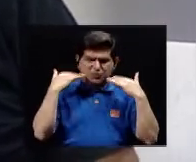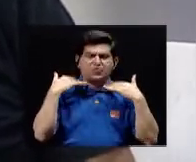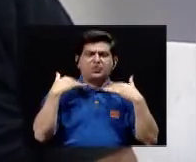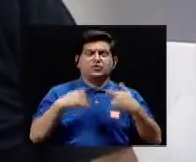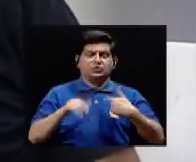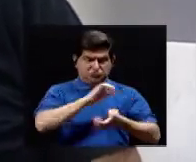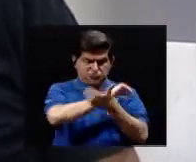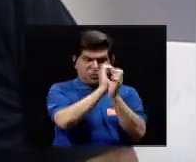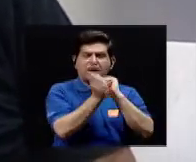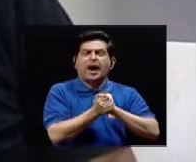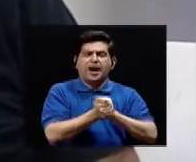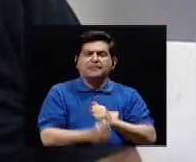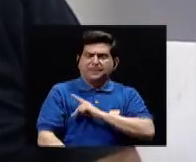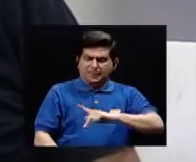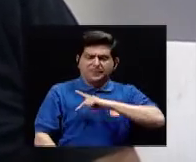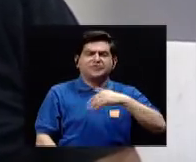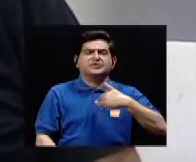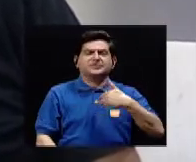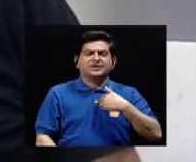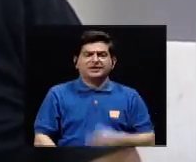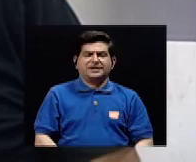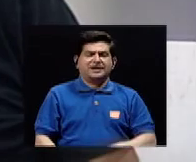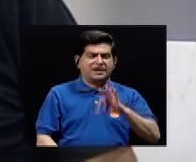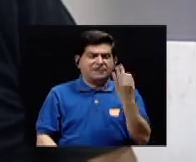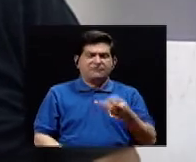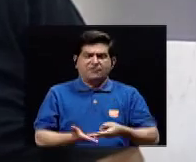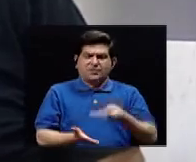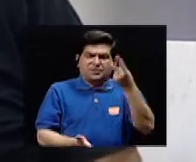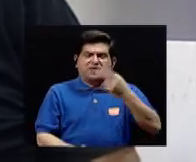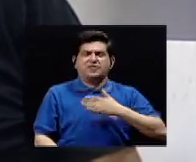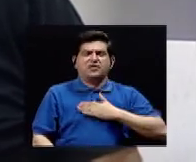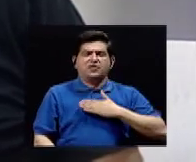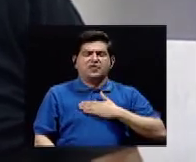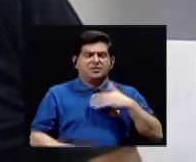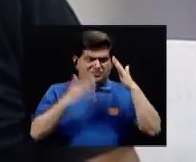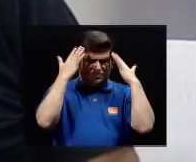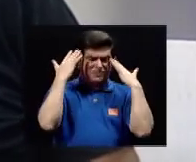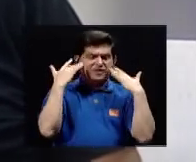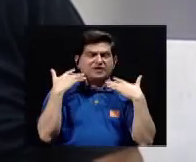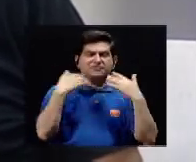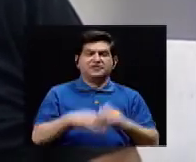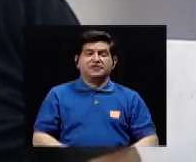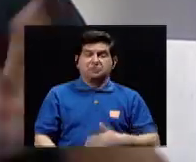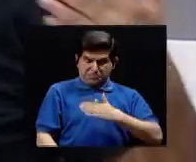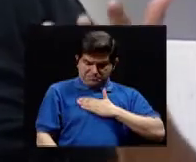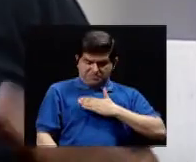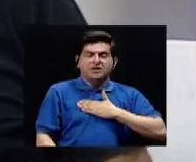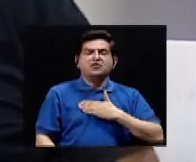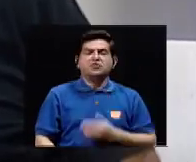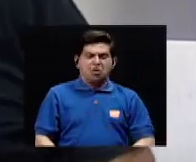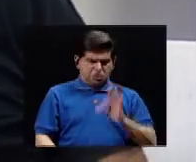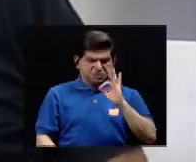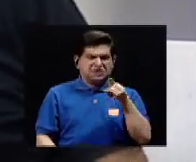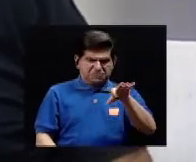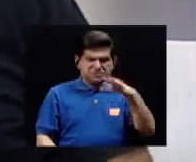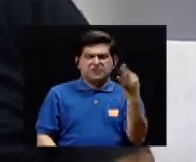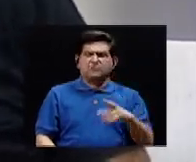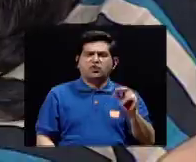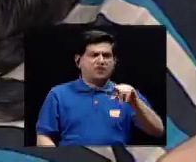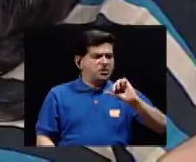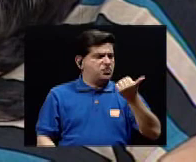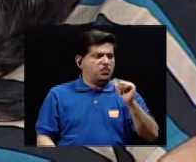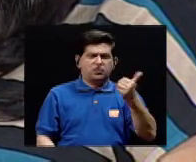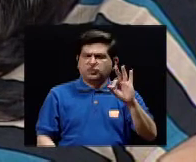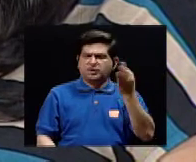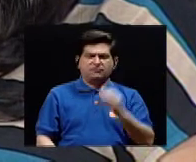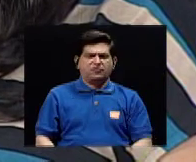tenido un cambio personal en la forma en que valoro mi pelo, digamos, porque es mi pelo y está bien que sea así, no tiene